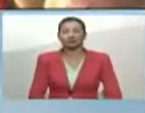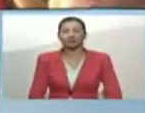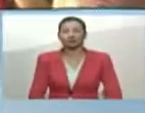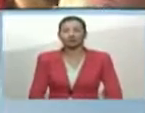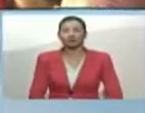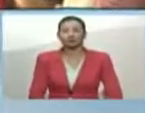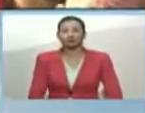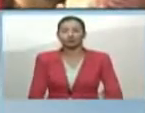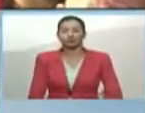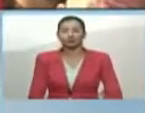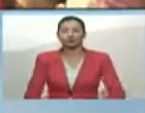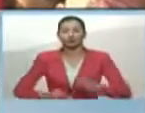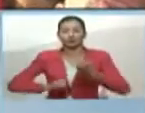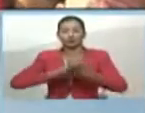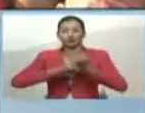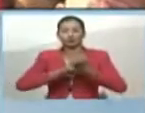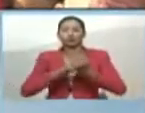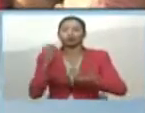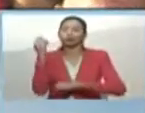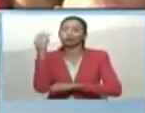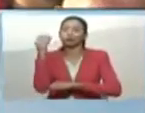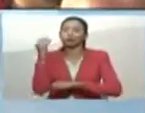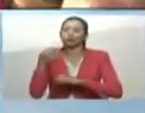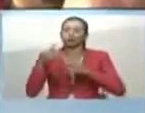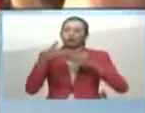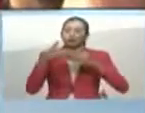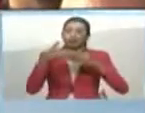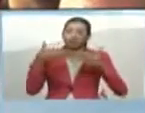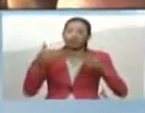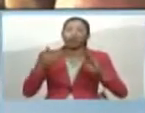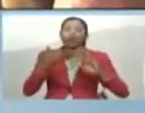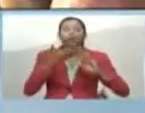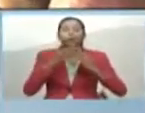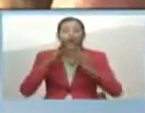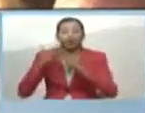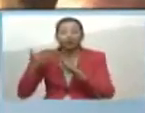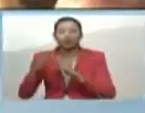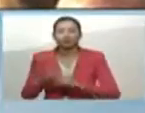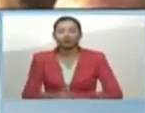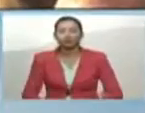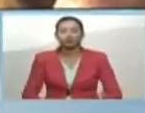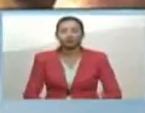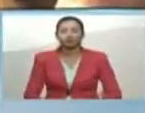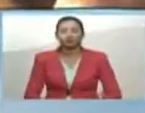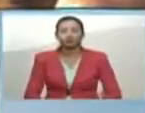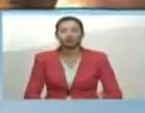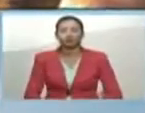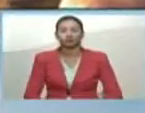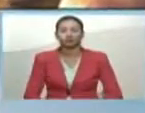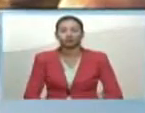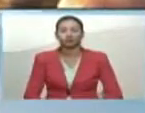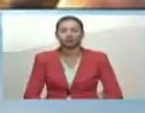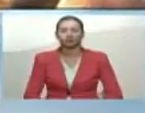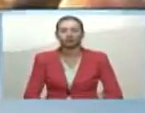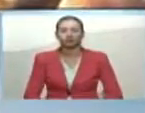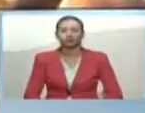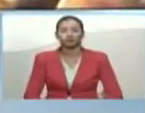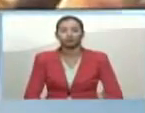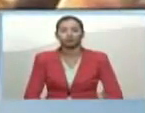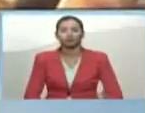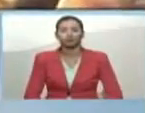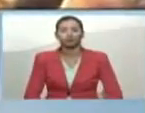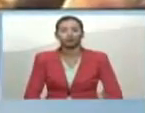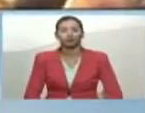Apoyar el Parlamento Comunal, que quede eso completamente claro, que desde el sector